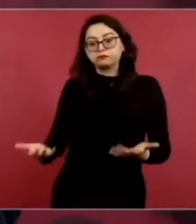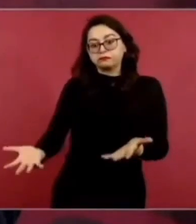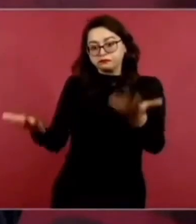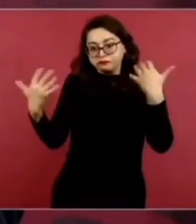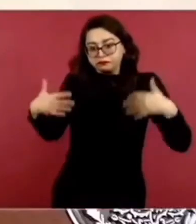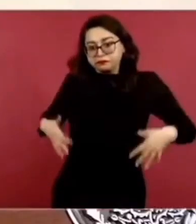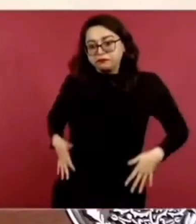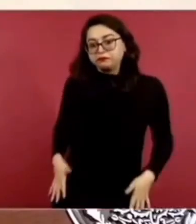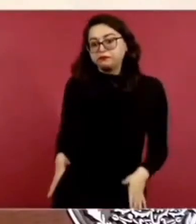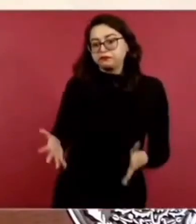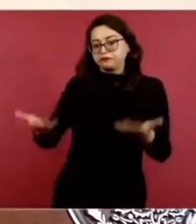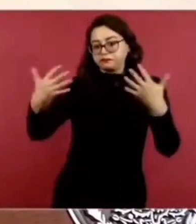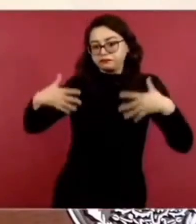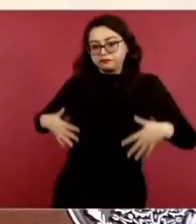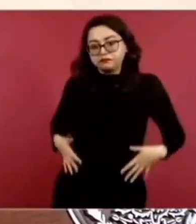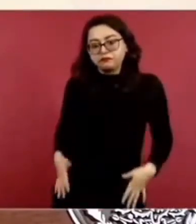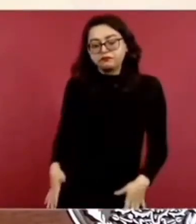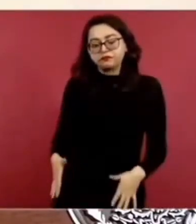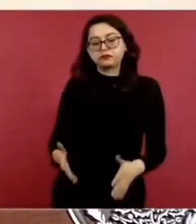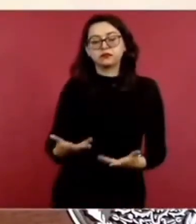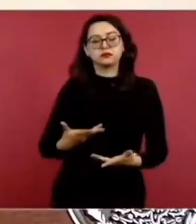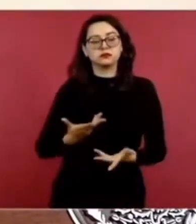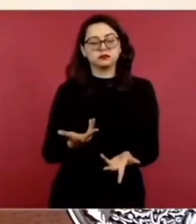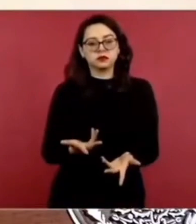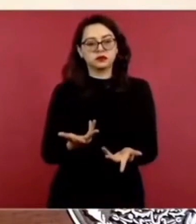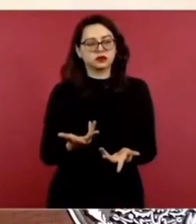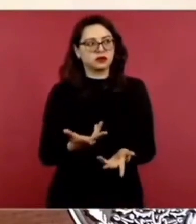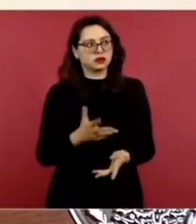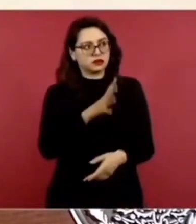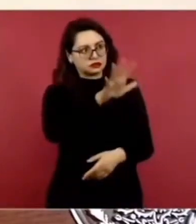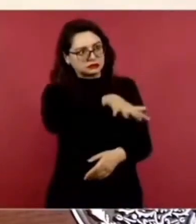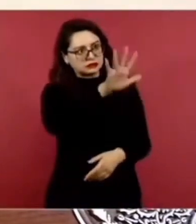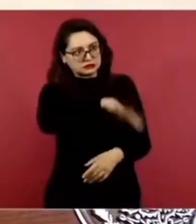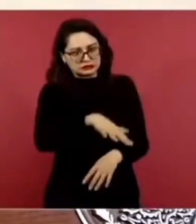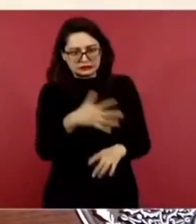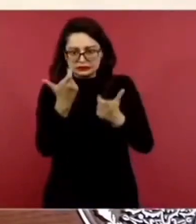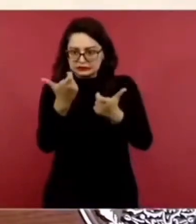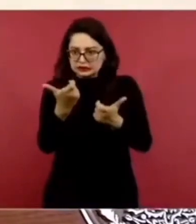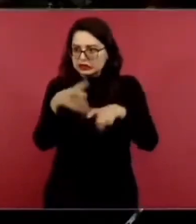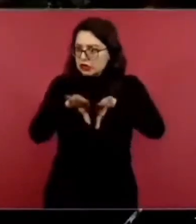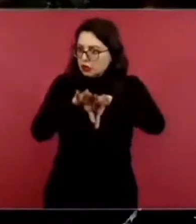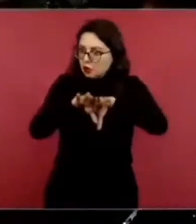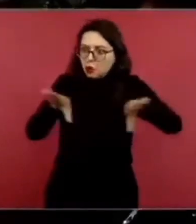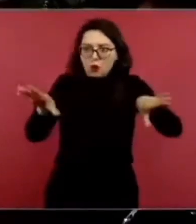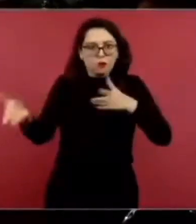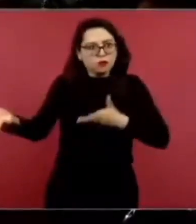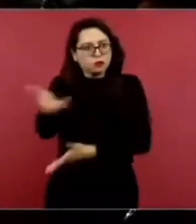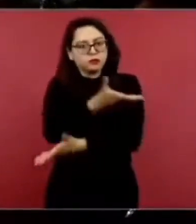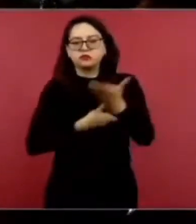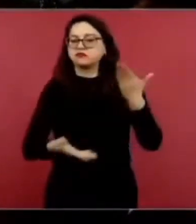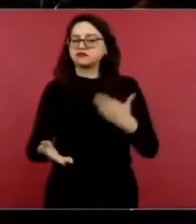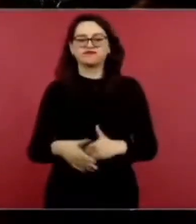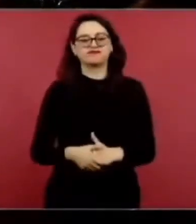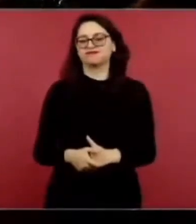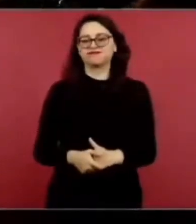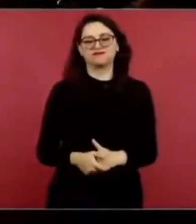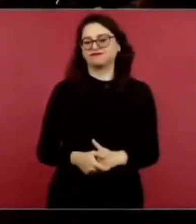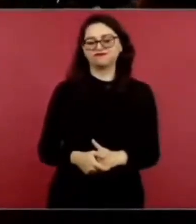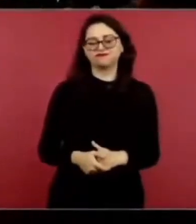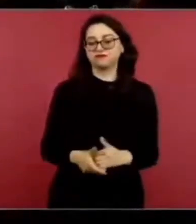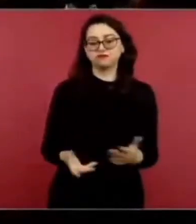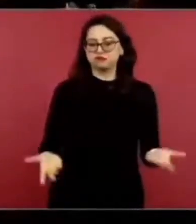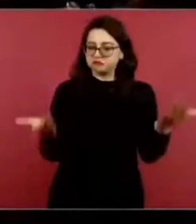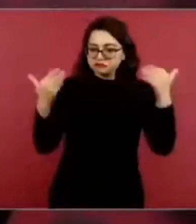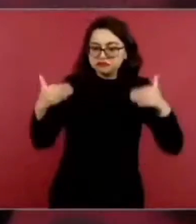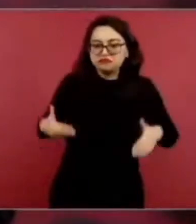a todos. No había una distribución justa, equitativa del ingreso, ni mucho menos